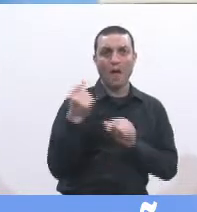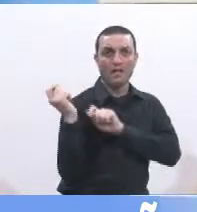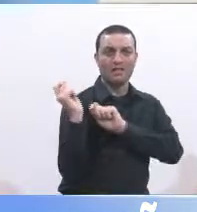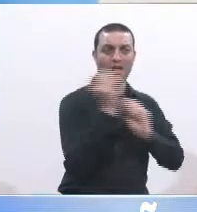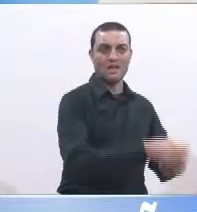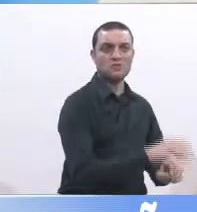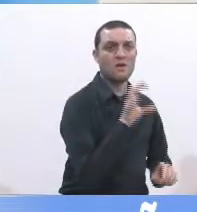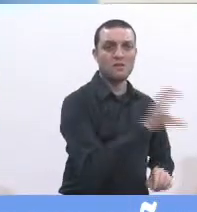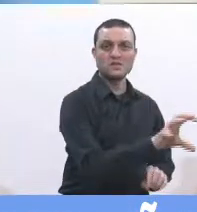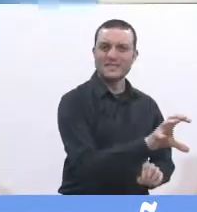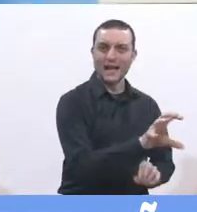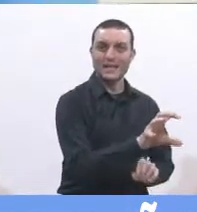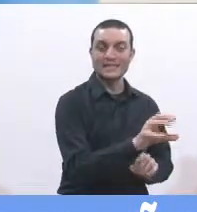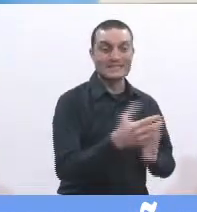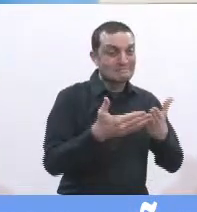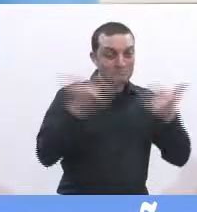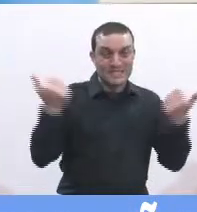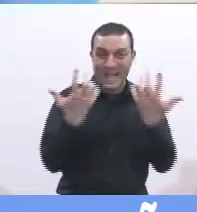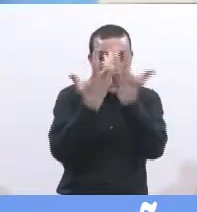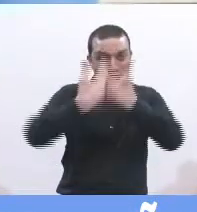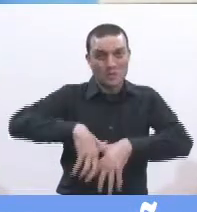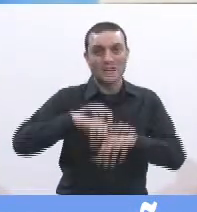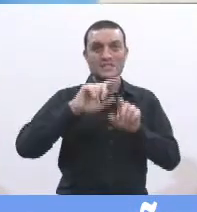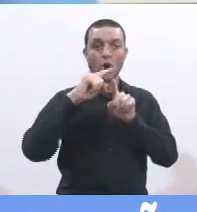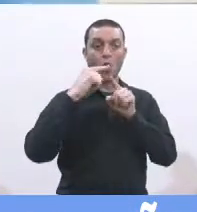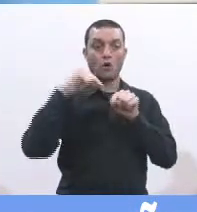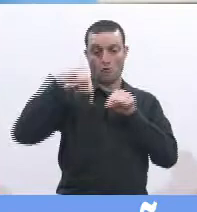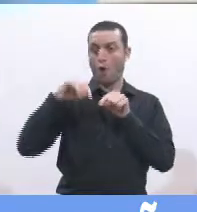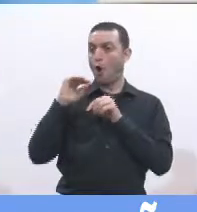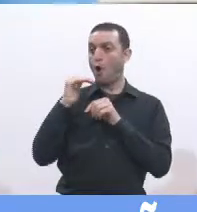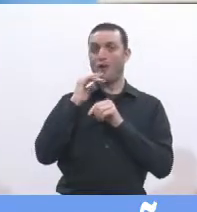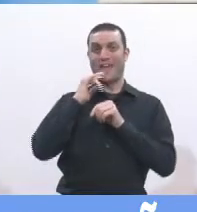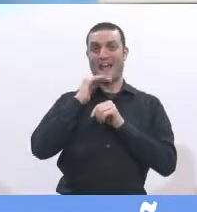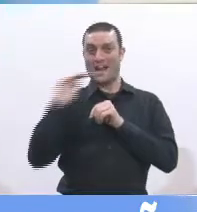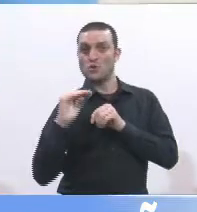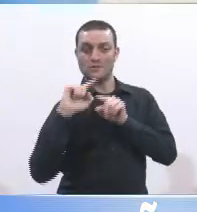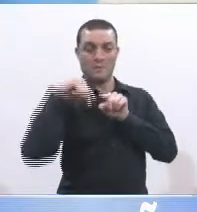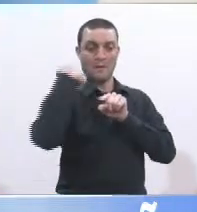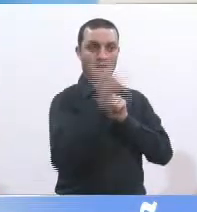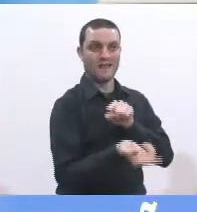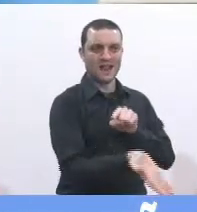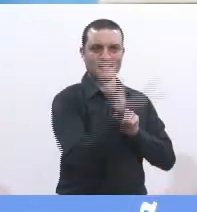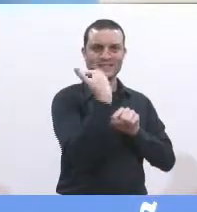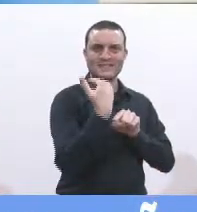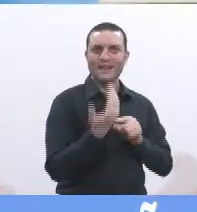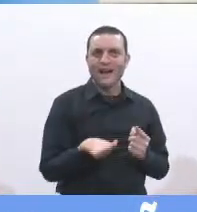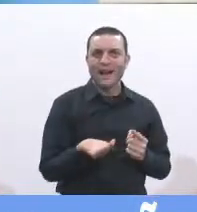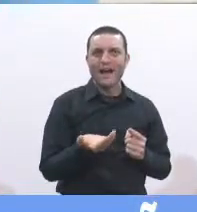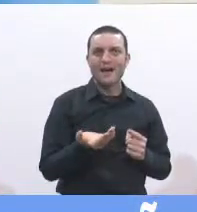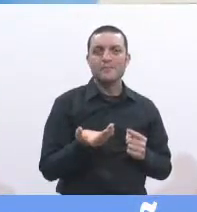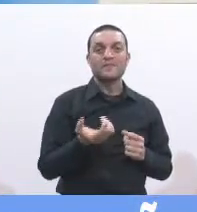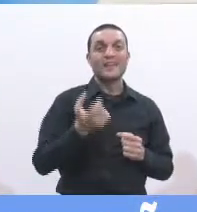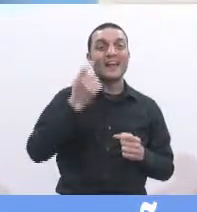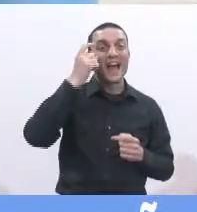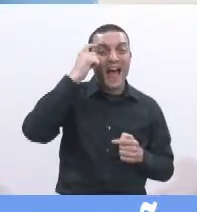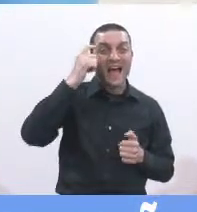insisto, en el medio de una pandemia, en el medio de una crisis económica y social de esta envergadura como hace años y décadas que Argentina no